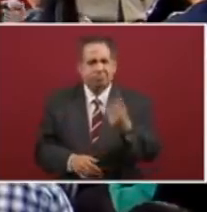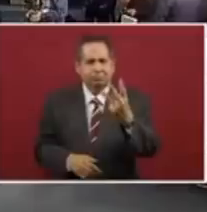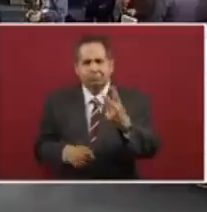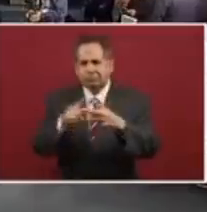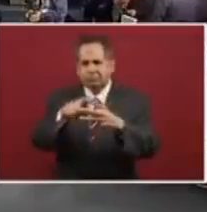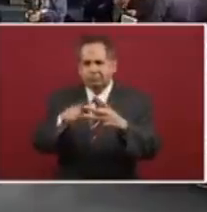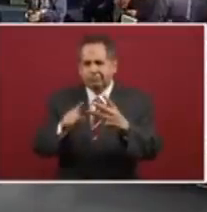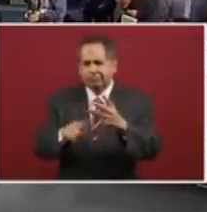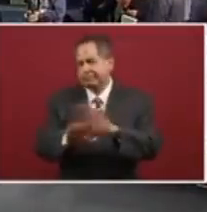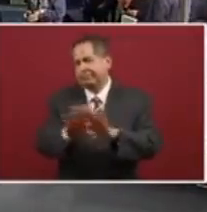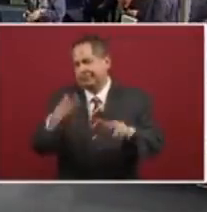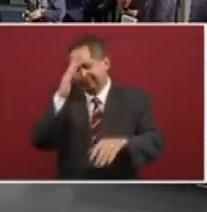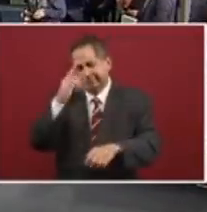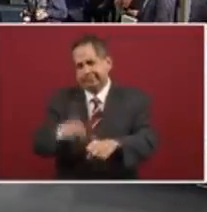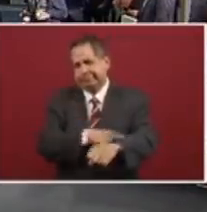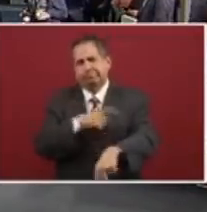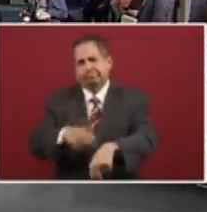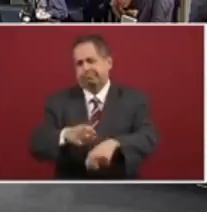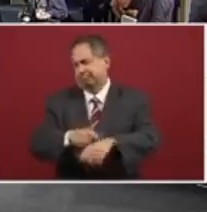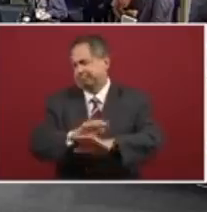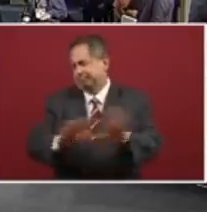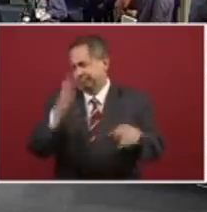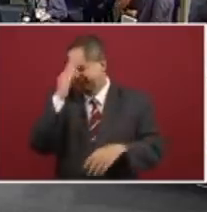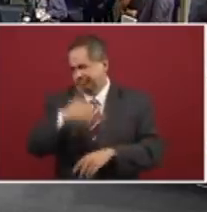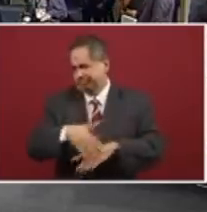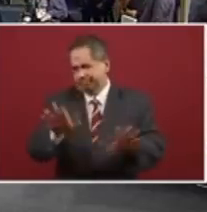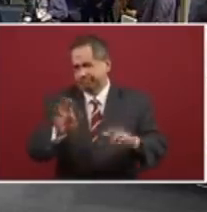más noches ya es mucho tiempo